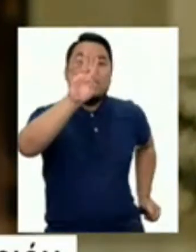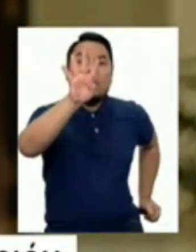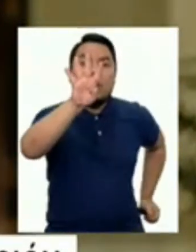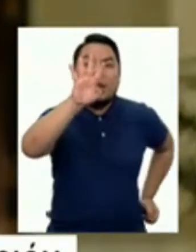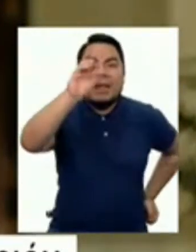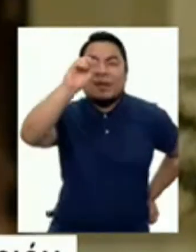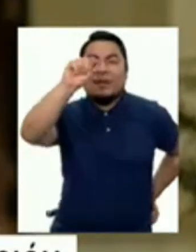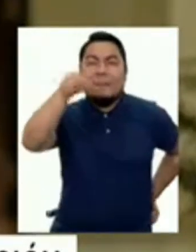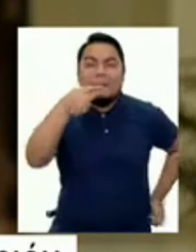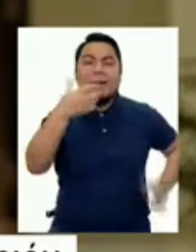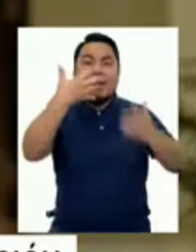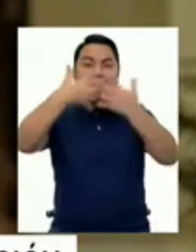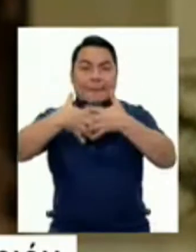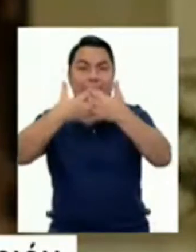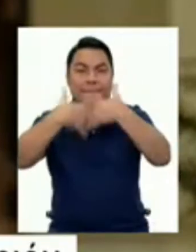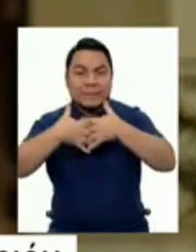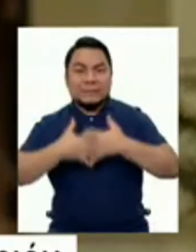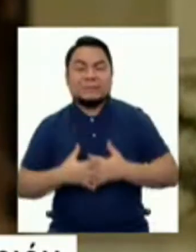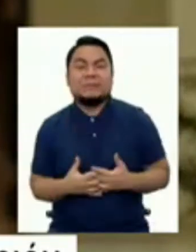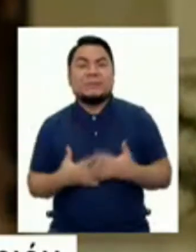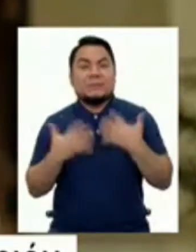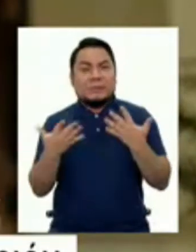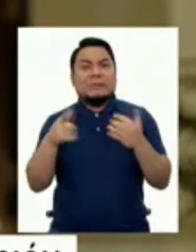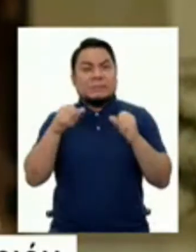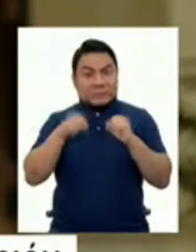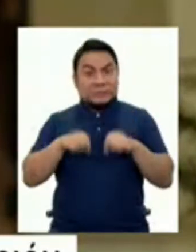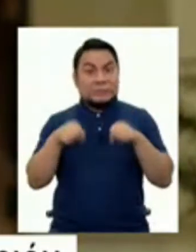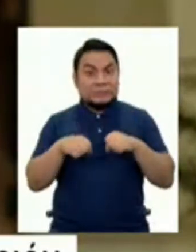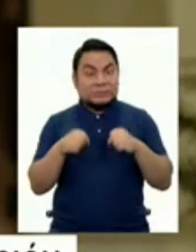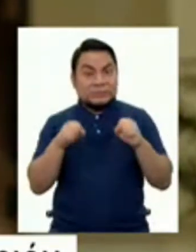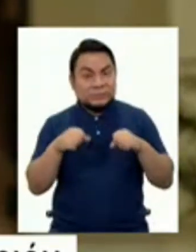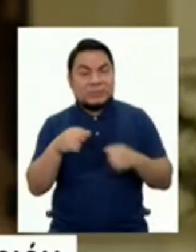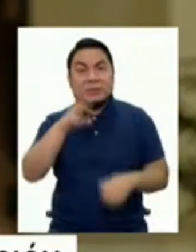240 mil empresas, sí, escuchan bien,